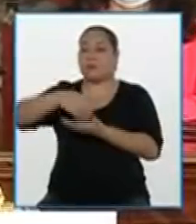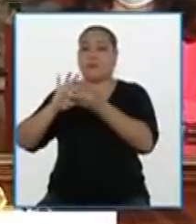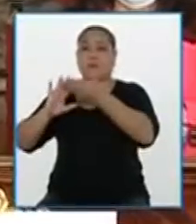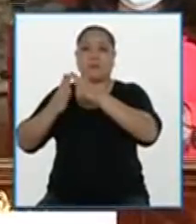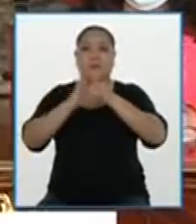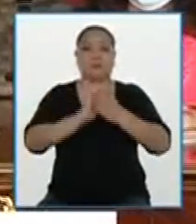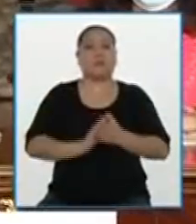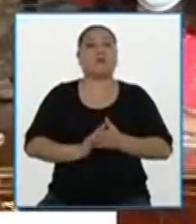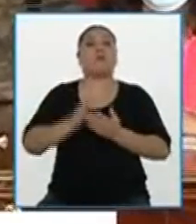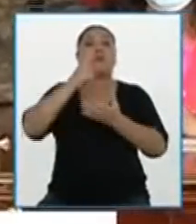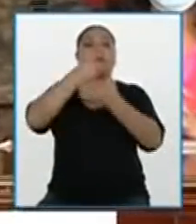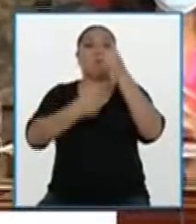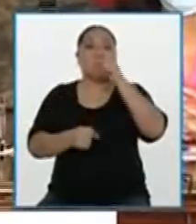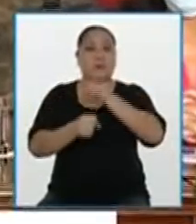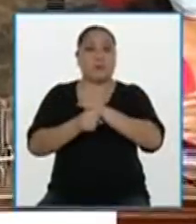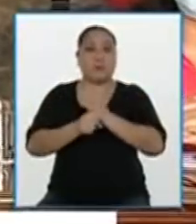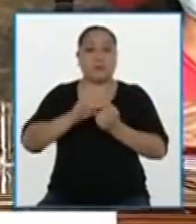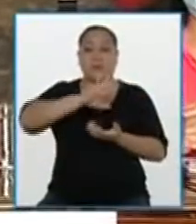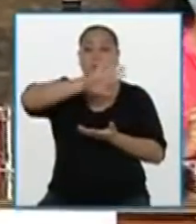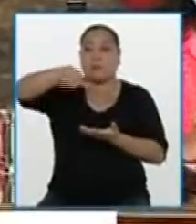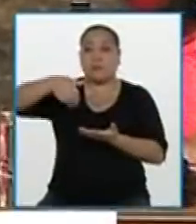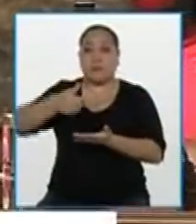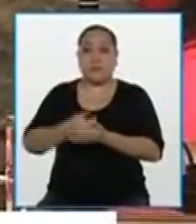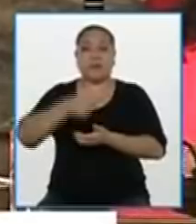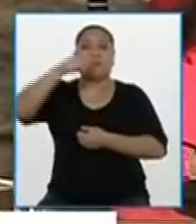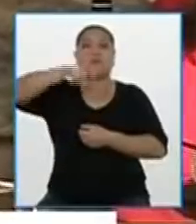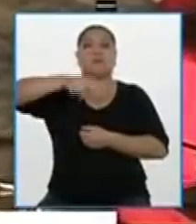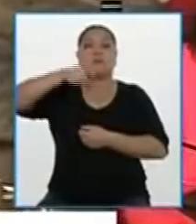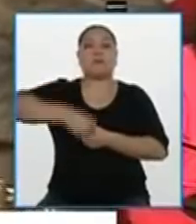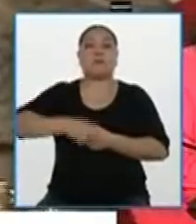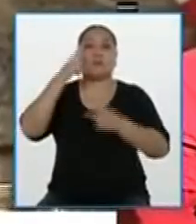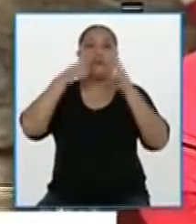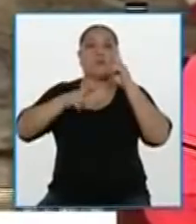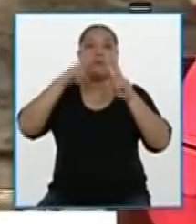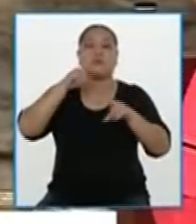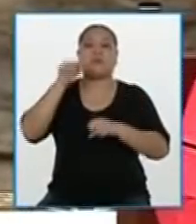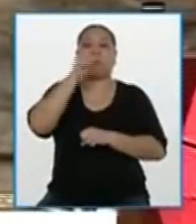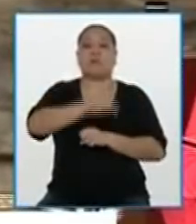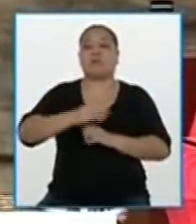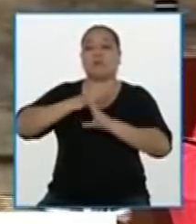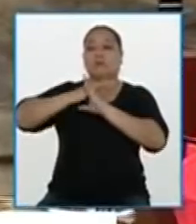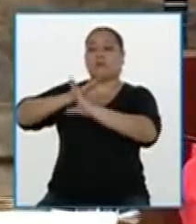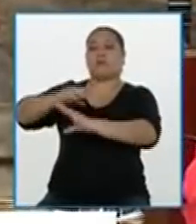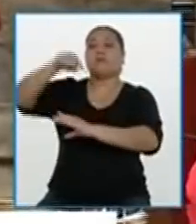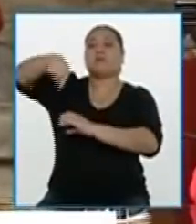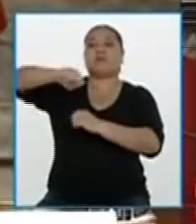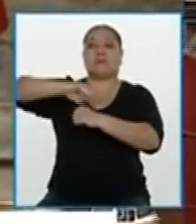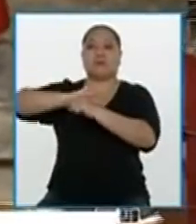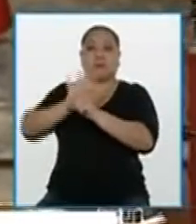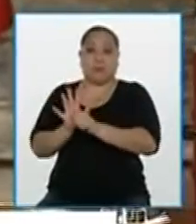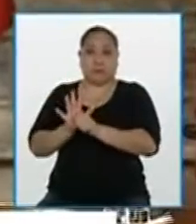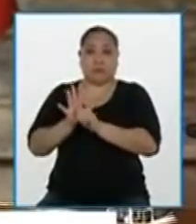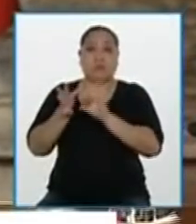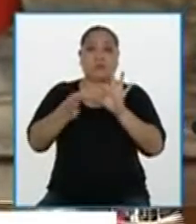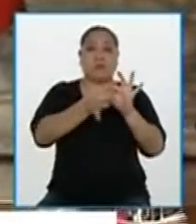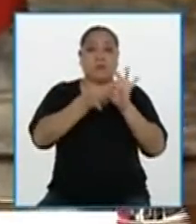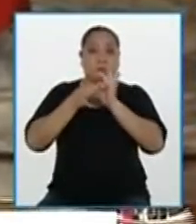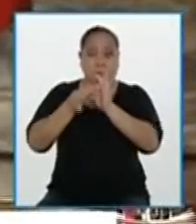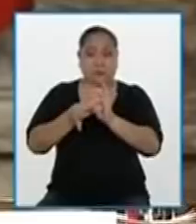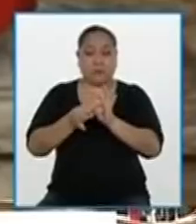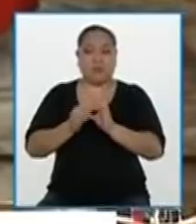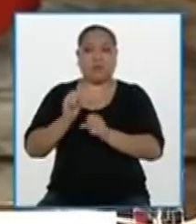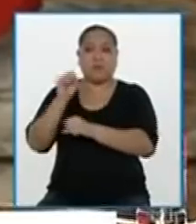temas de aforo. Pero yo diría, en términos generales, como digo, más allá de estos casos puntuales que de todas maneras